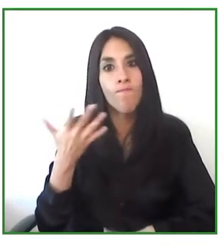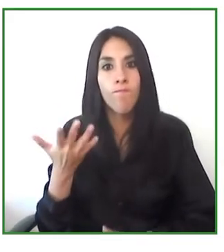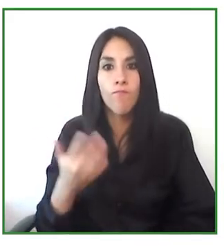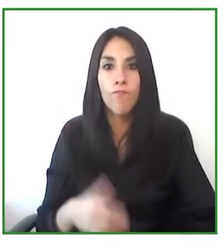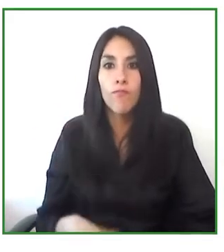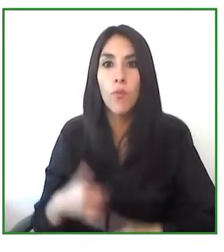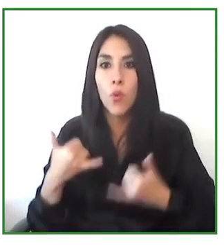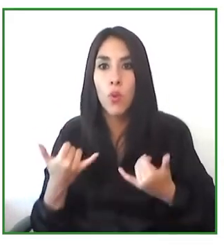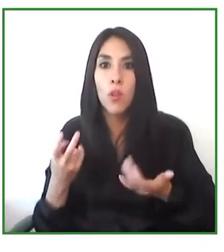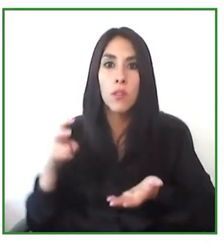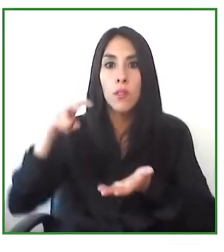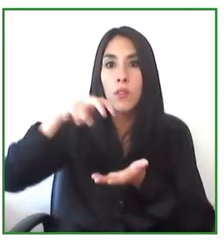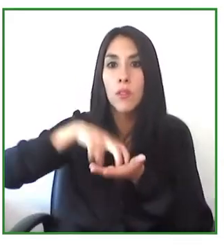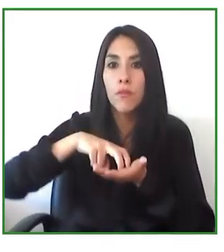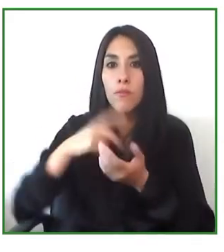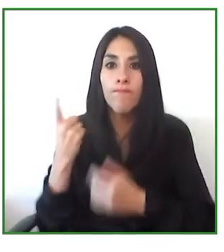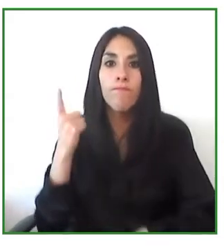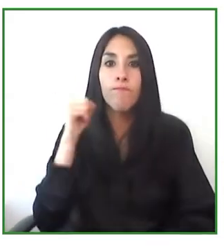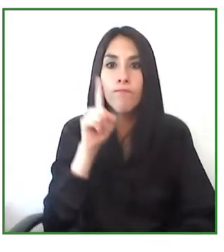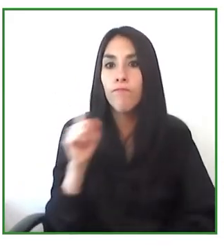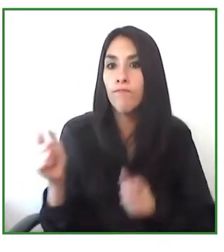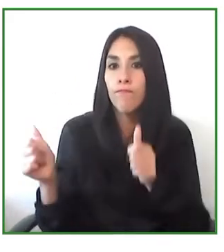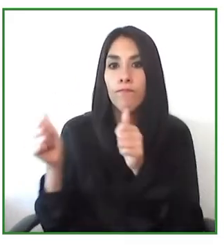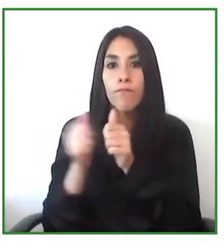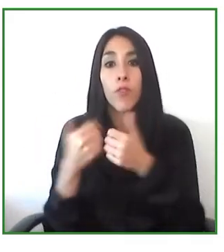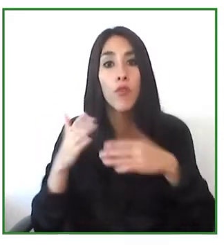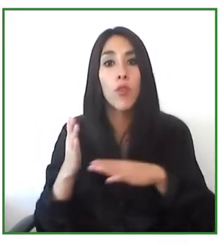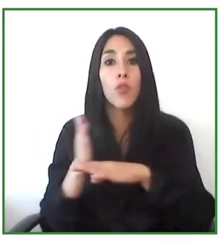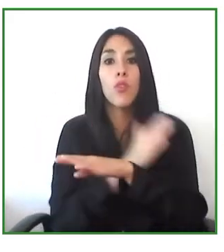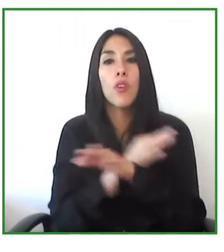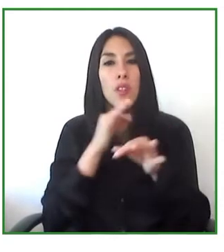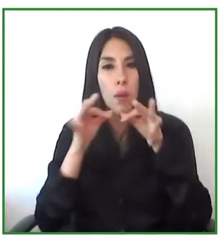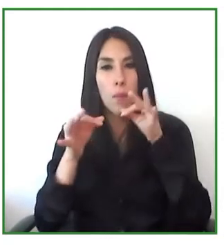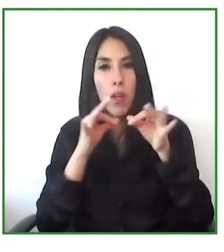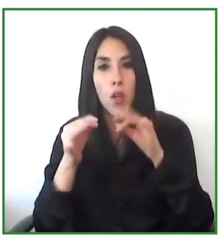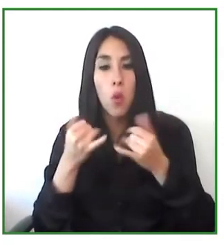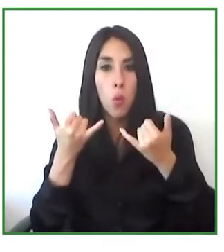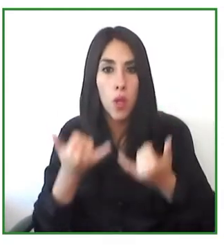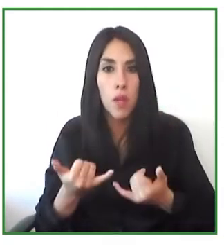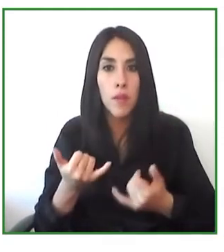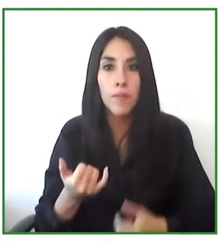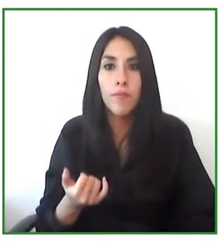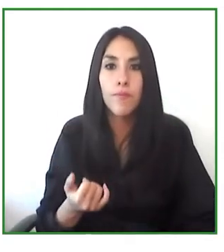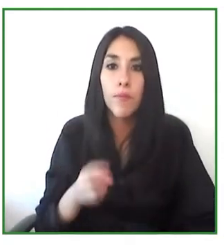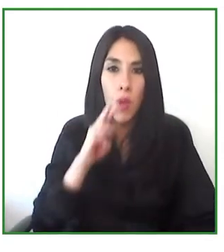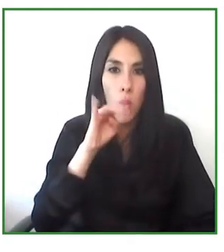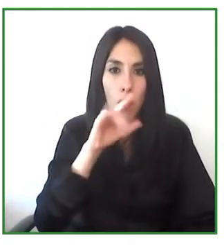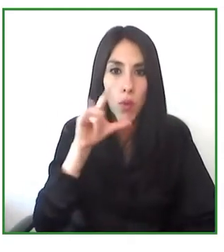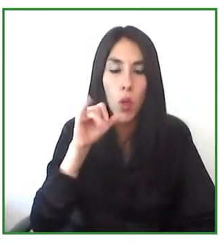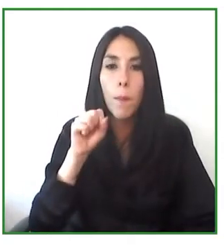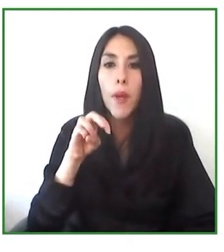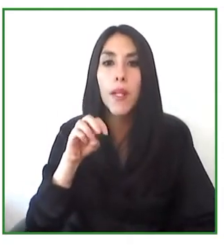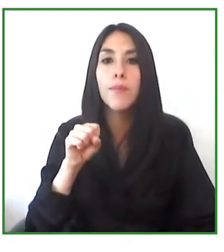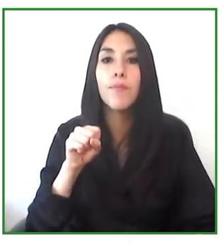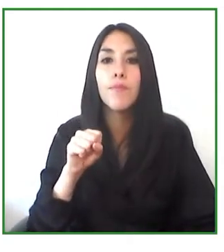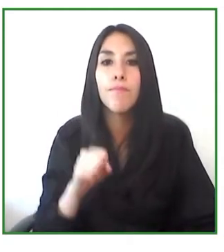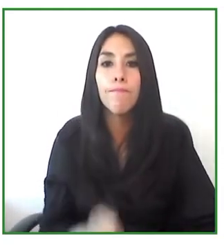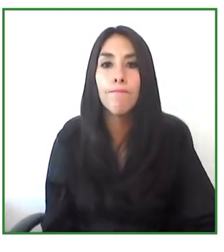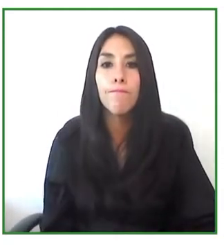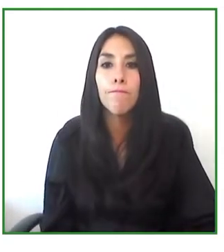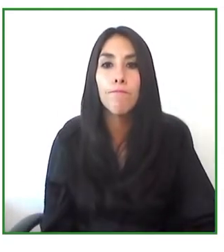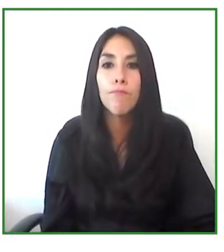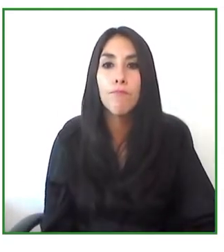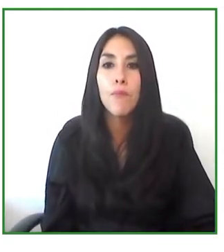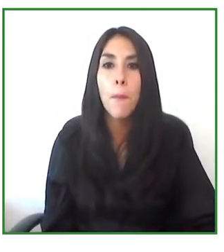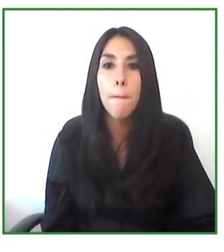ella, le voy a dar el pase a Guilherme Braga, de CEO de Galité, para que también nos comente cómo ha sido la medición de